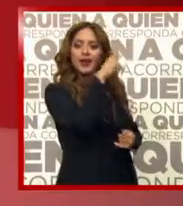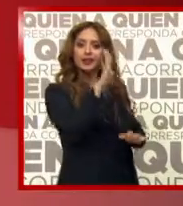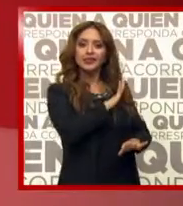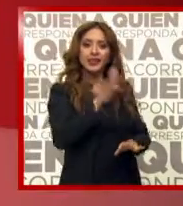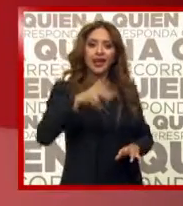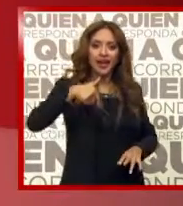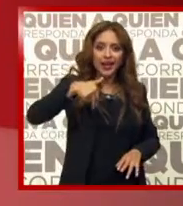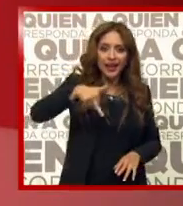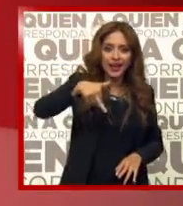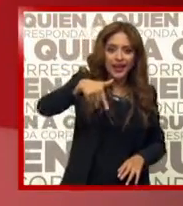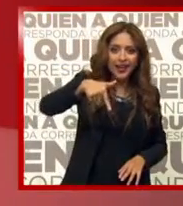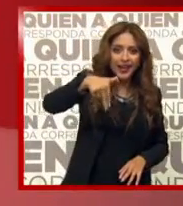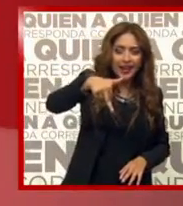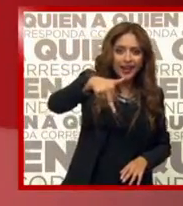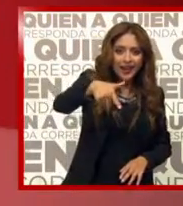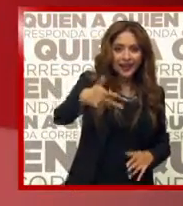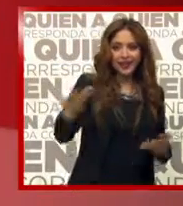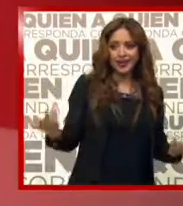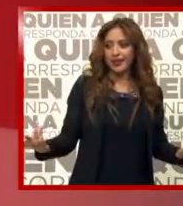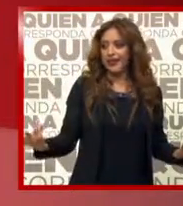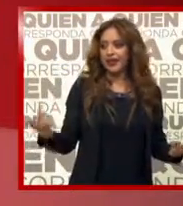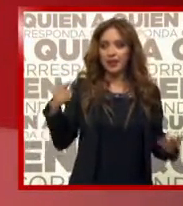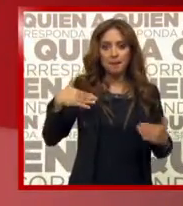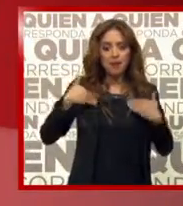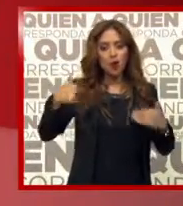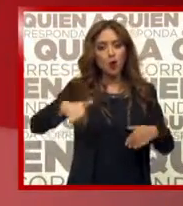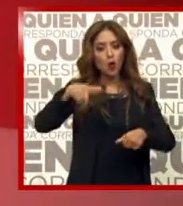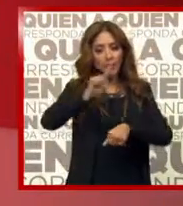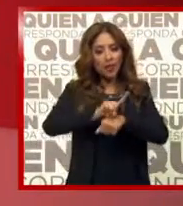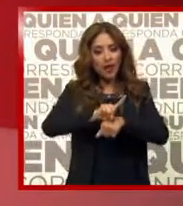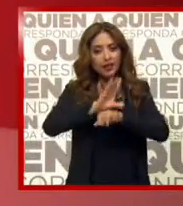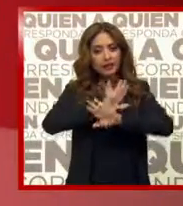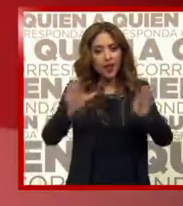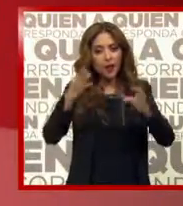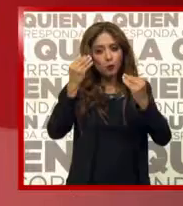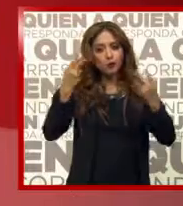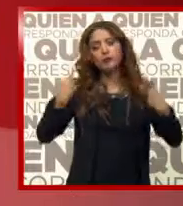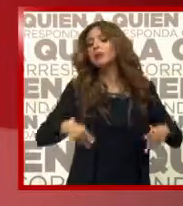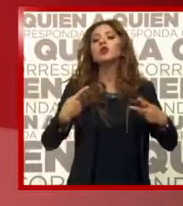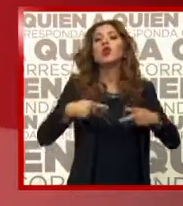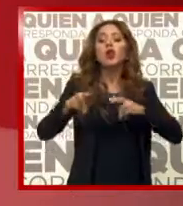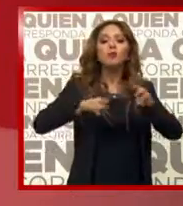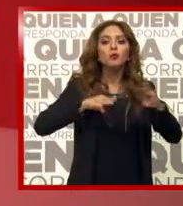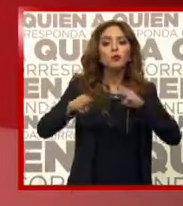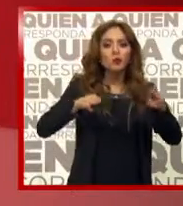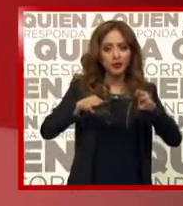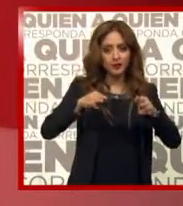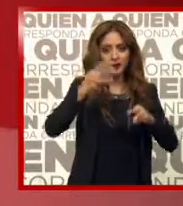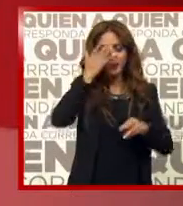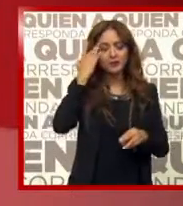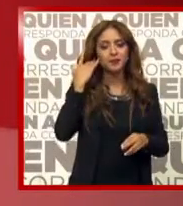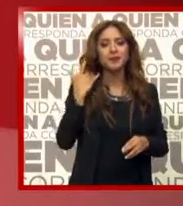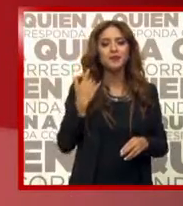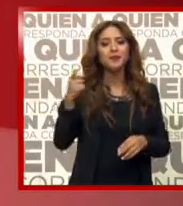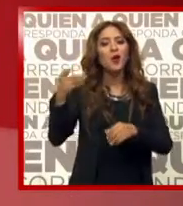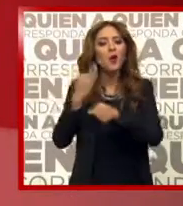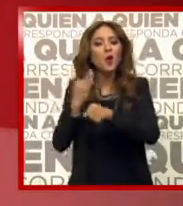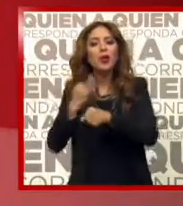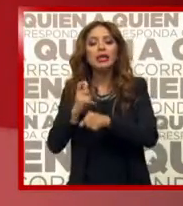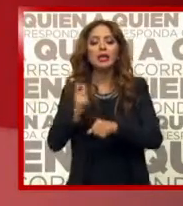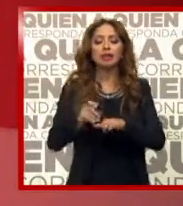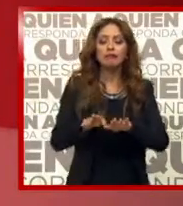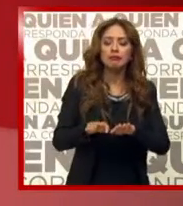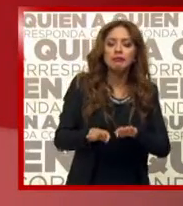está caminando. Esto es como milagro. Porque hay mucha gente que hoy ya se va a la casa caminando. Hoy te llevarás a lo mejor tus muletas como de medio